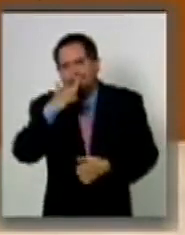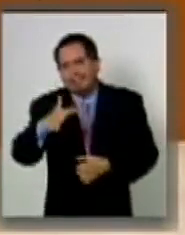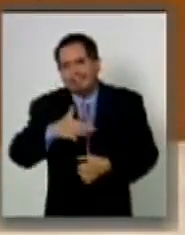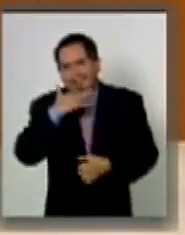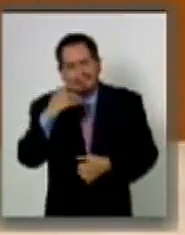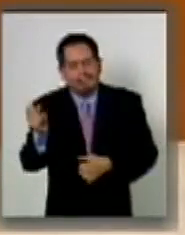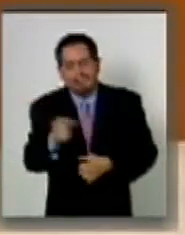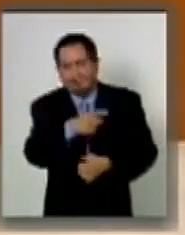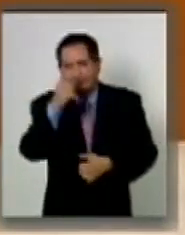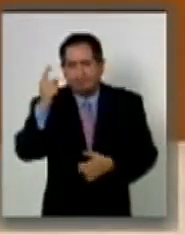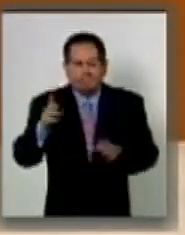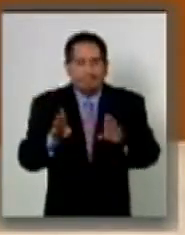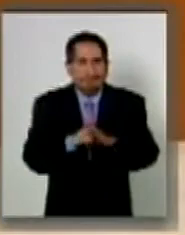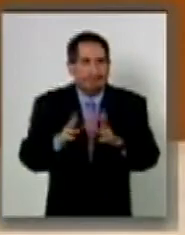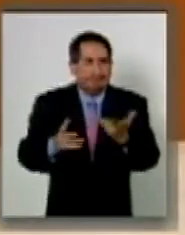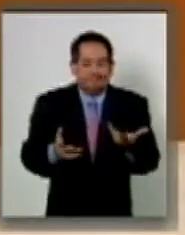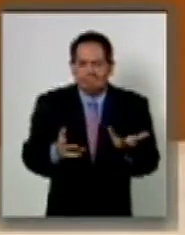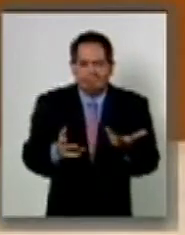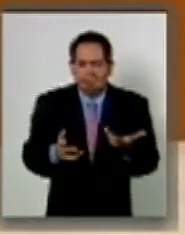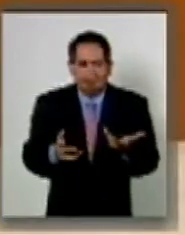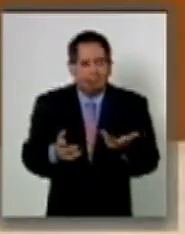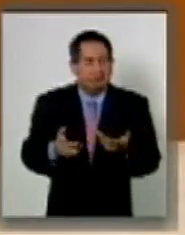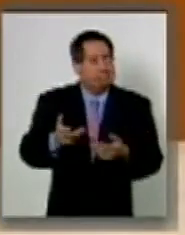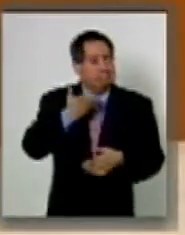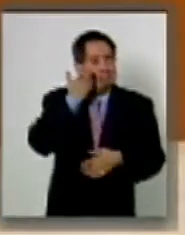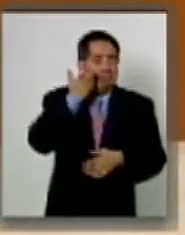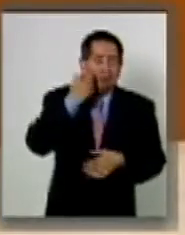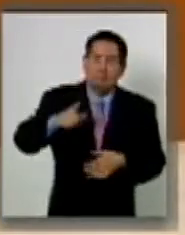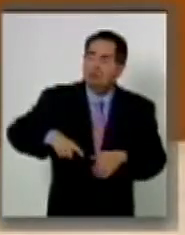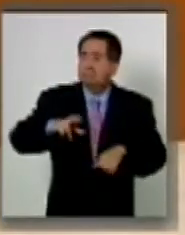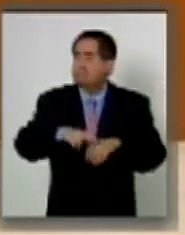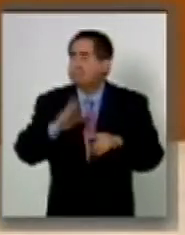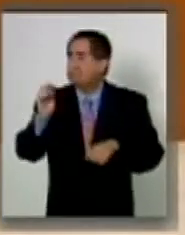corrupción y la desidia de gobernantes del